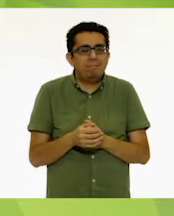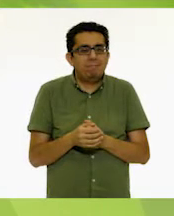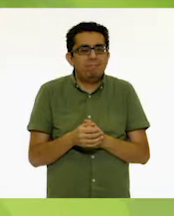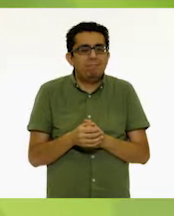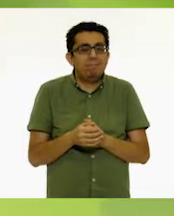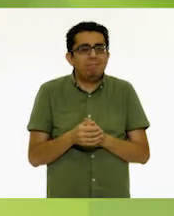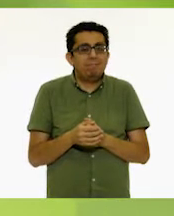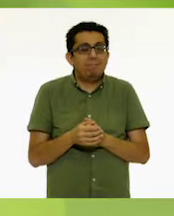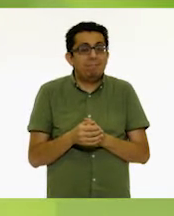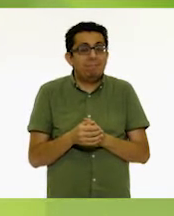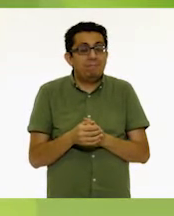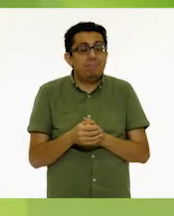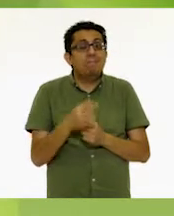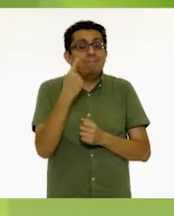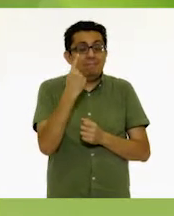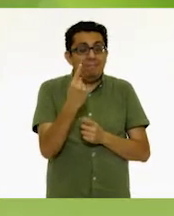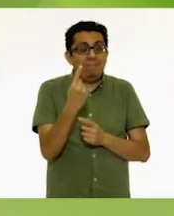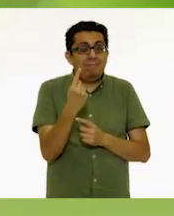¿Uno?